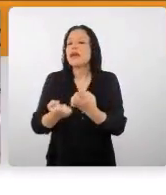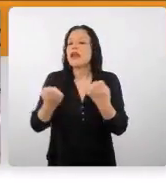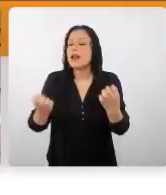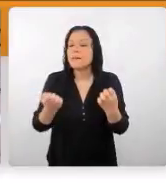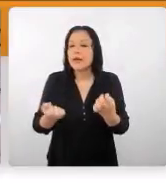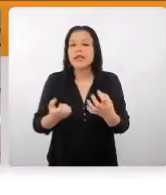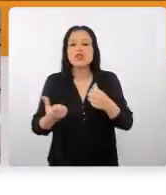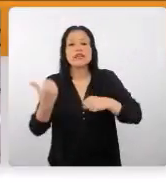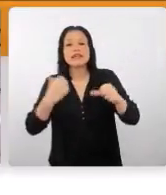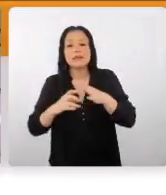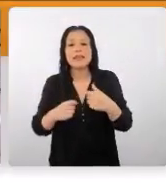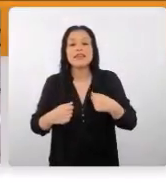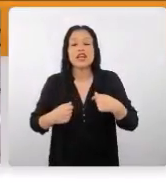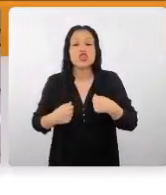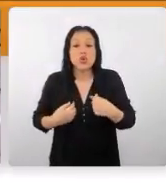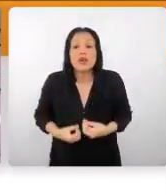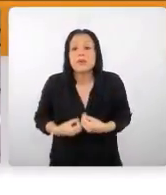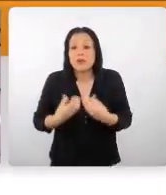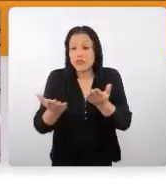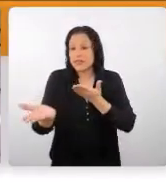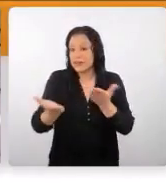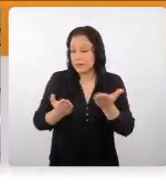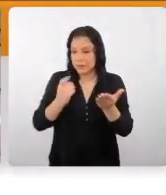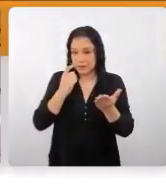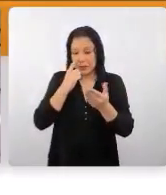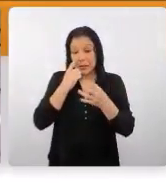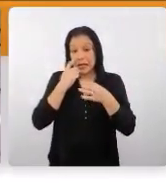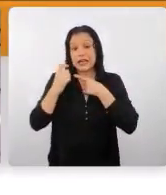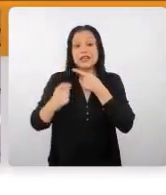temáticas nosotros les vamos a dar? Sabemos que les gusta la